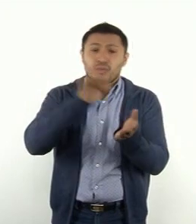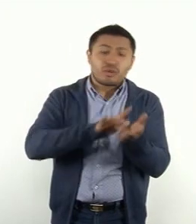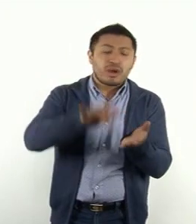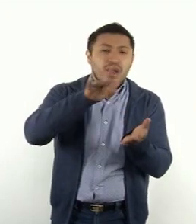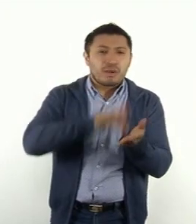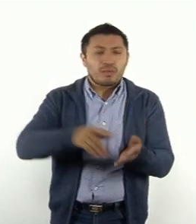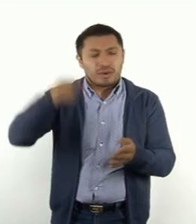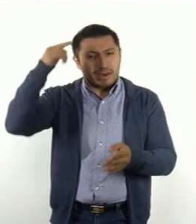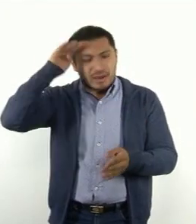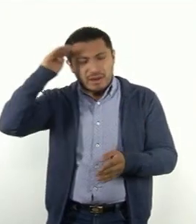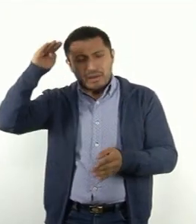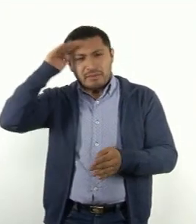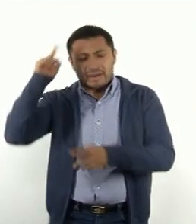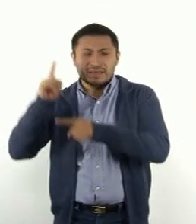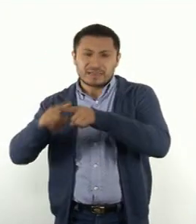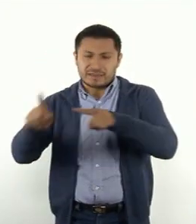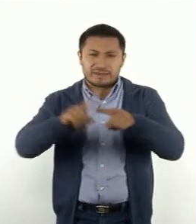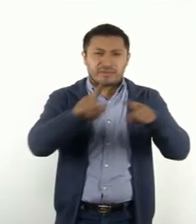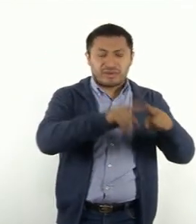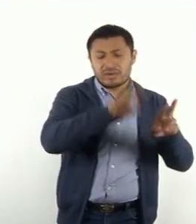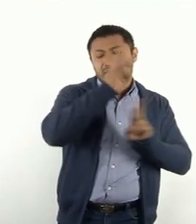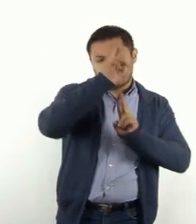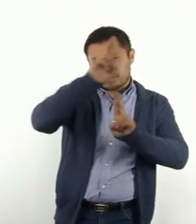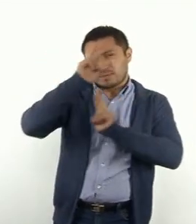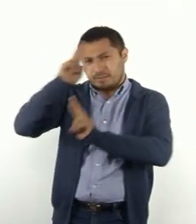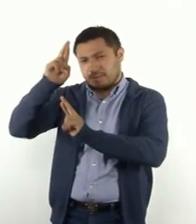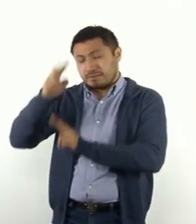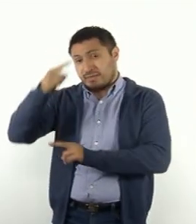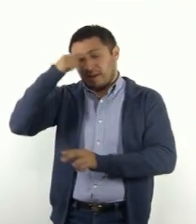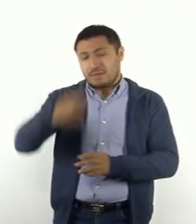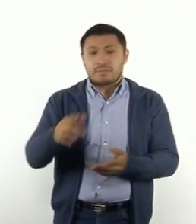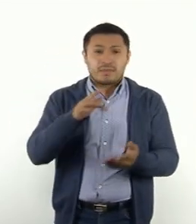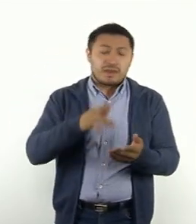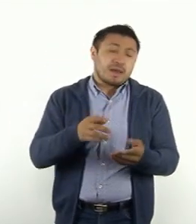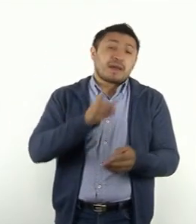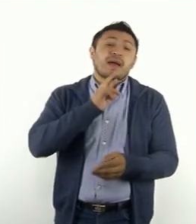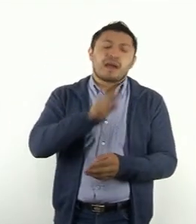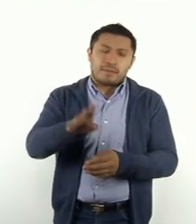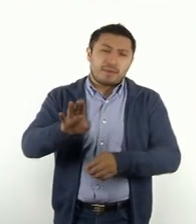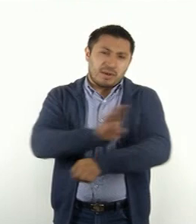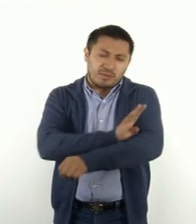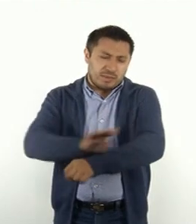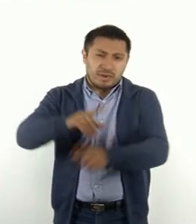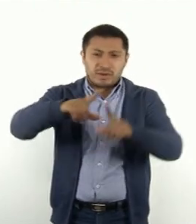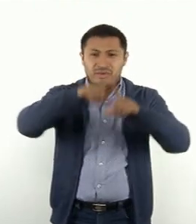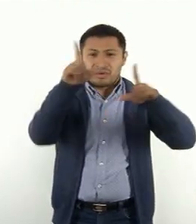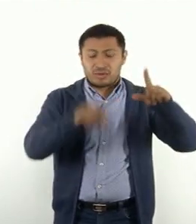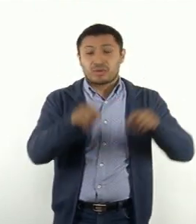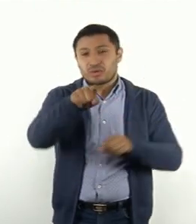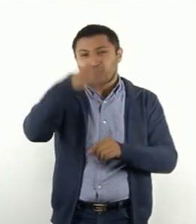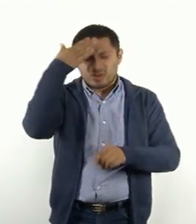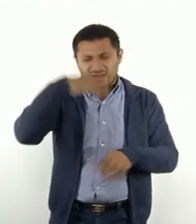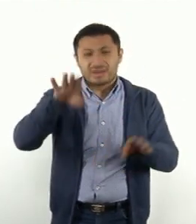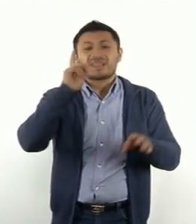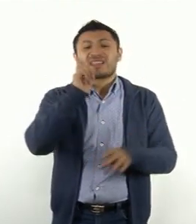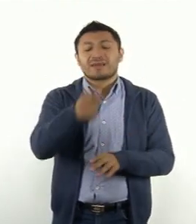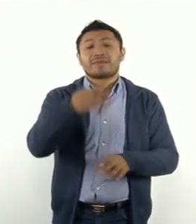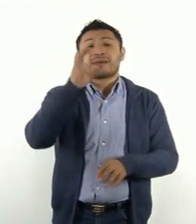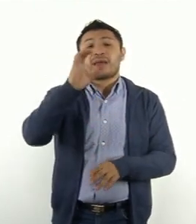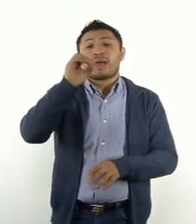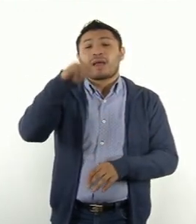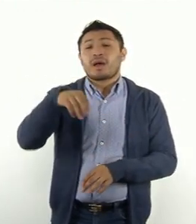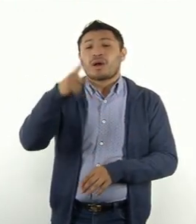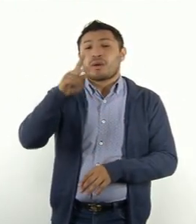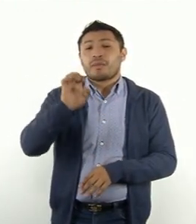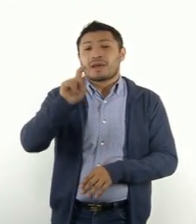pensamiento y la competencia para servir a la nación. ¿Saben cómo se maneja la competencia? Al